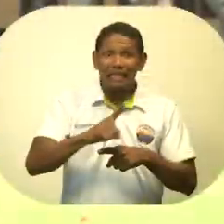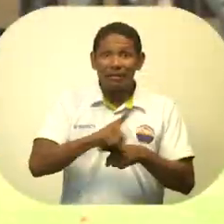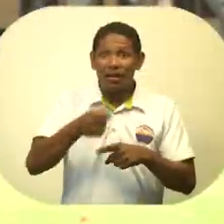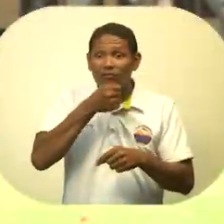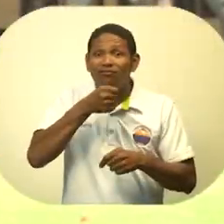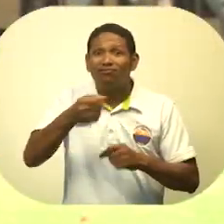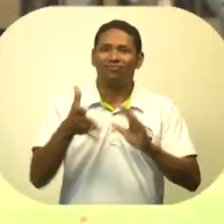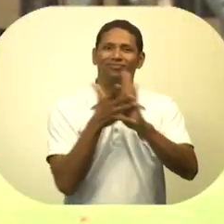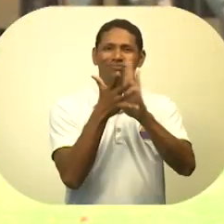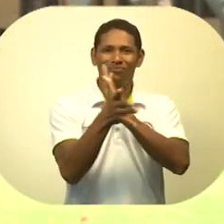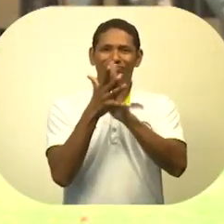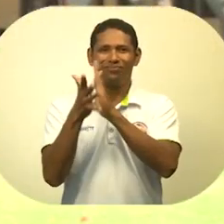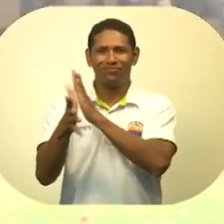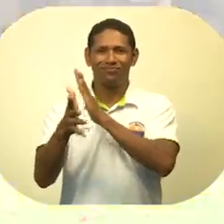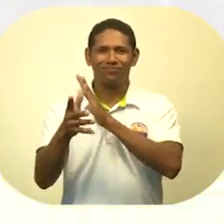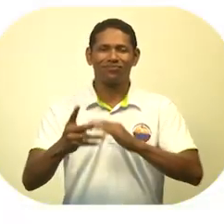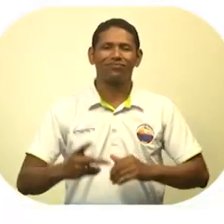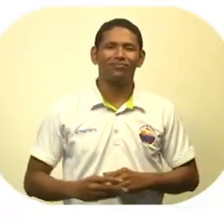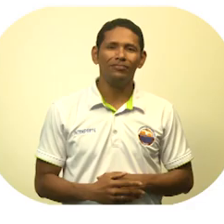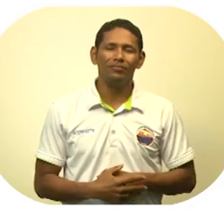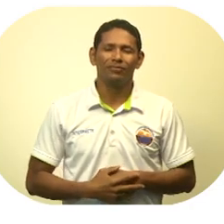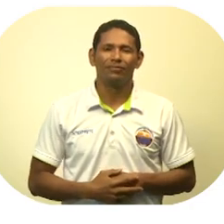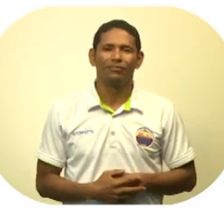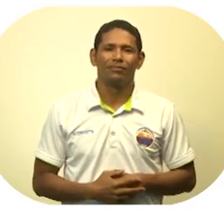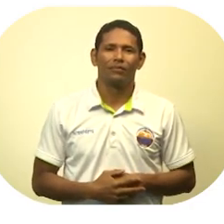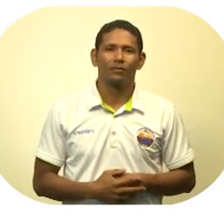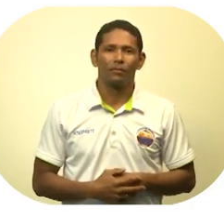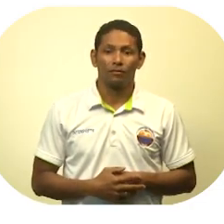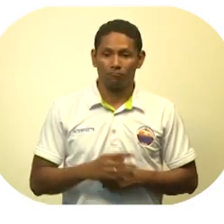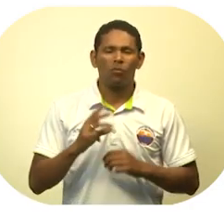Esto fue noticia en la Universidad del Magdalena.